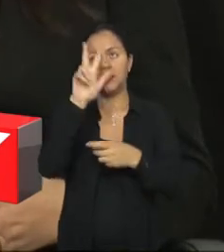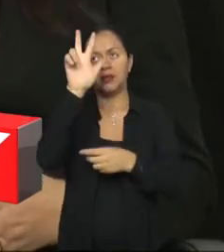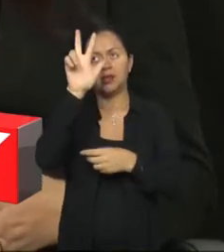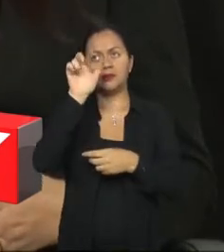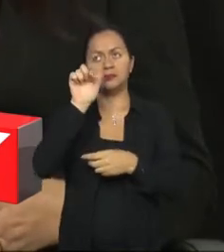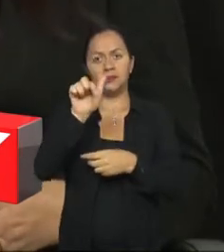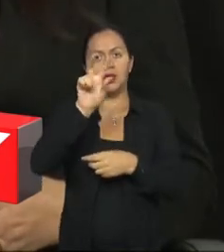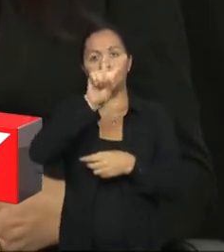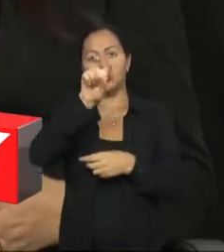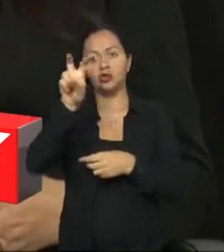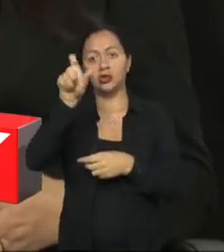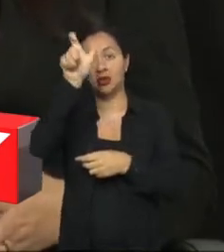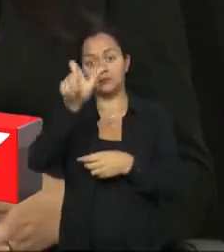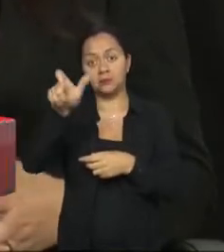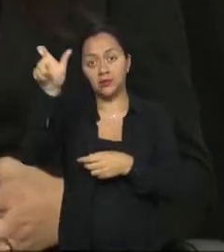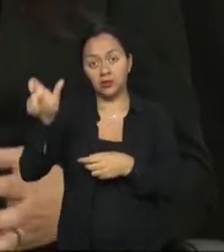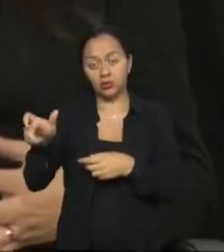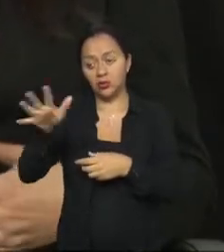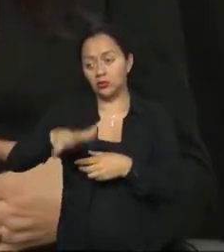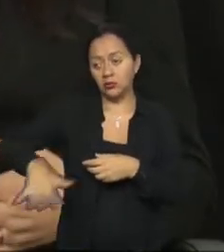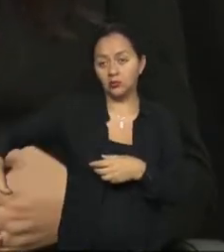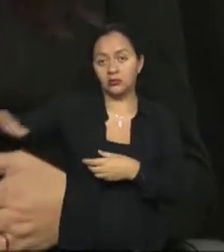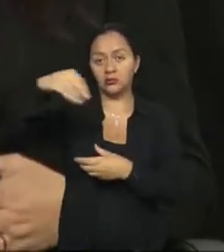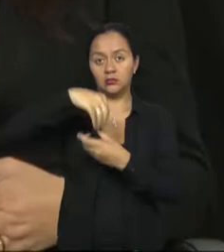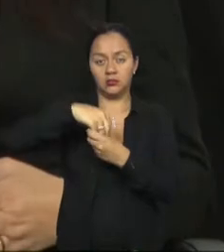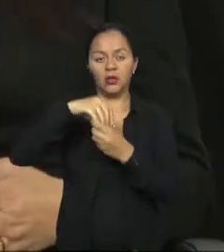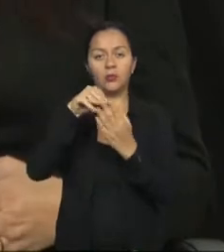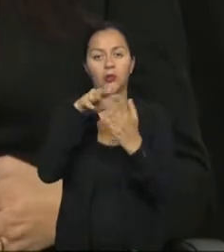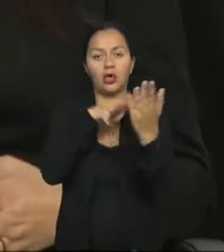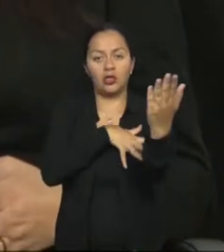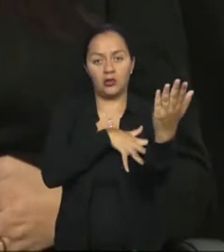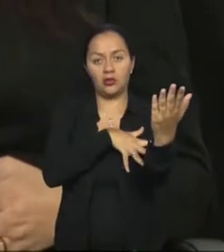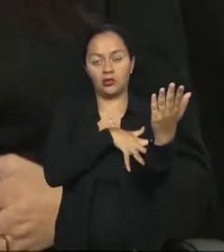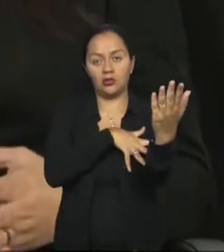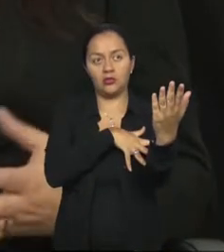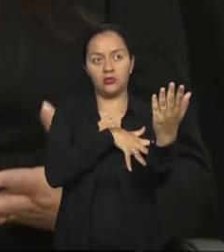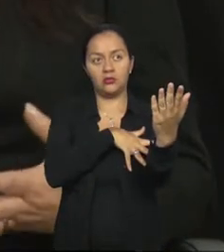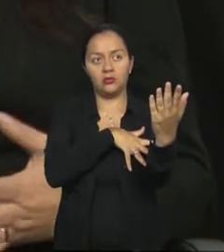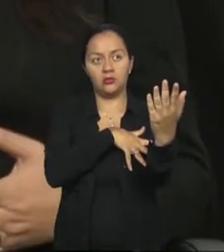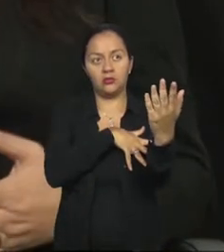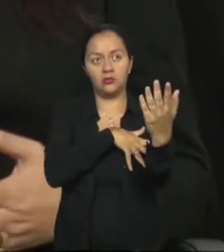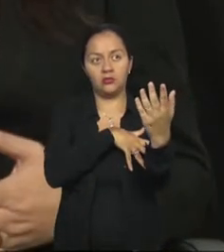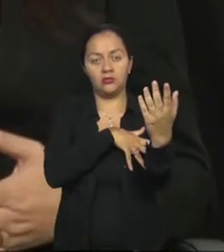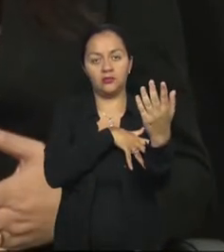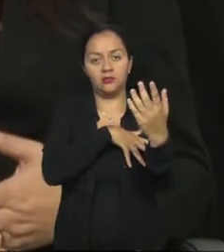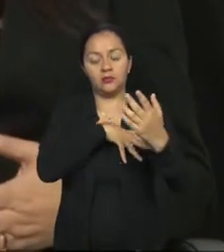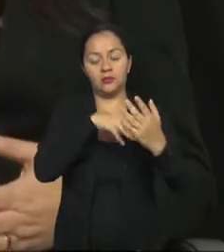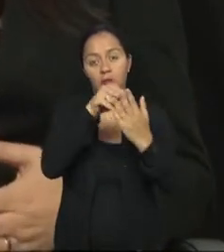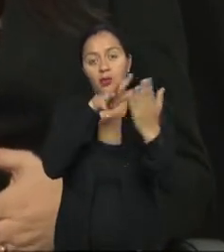3.200 usuarios de nuestros proyectos de RBC.